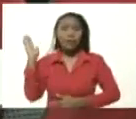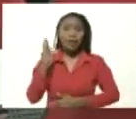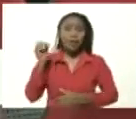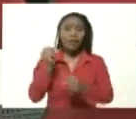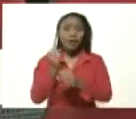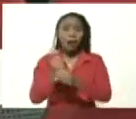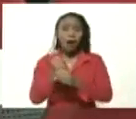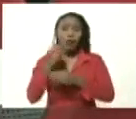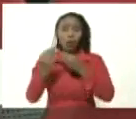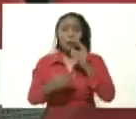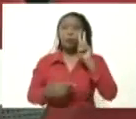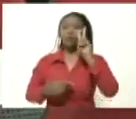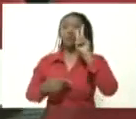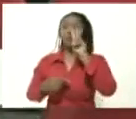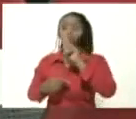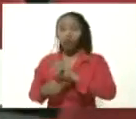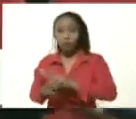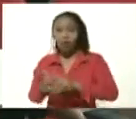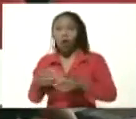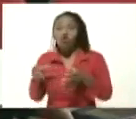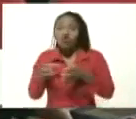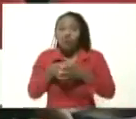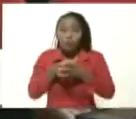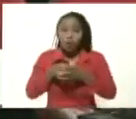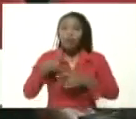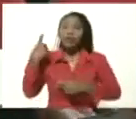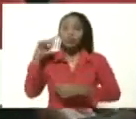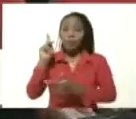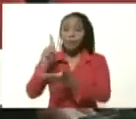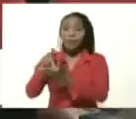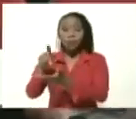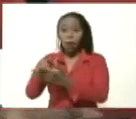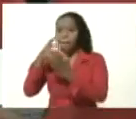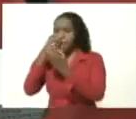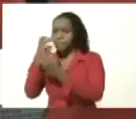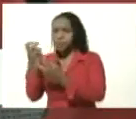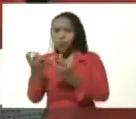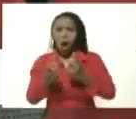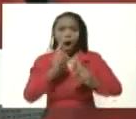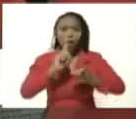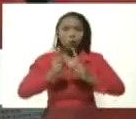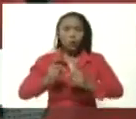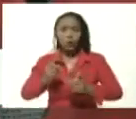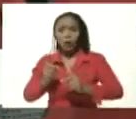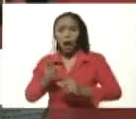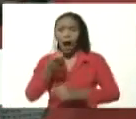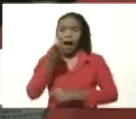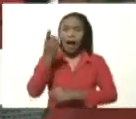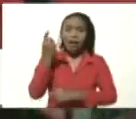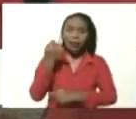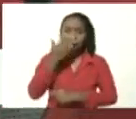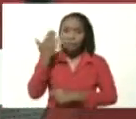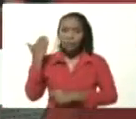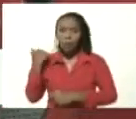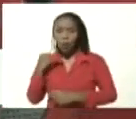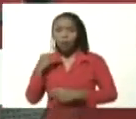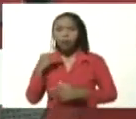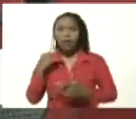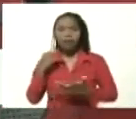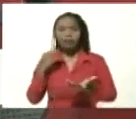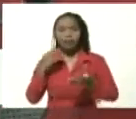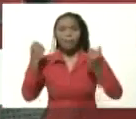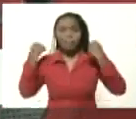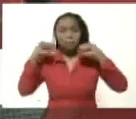como observadores en los comicios y estuvieron inclusive como invitados ayer en el pasado simulacro. Todo ese